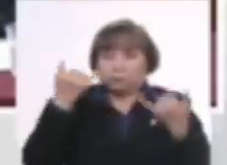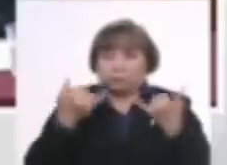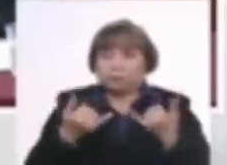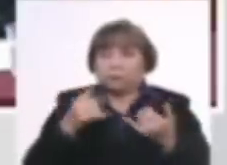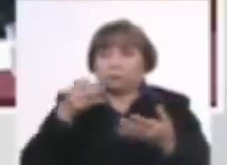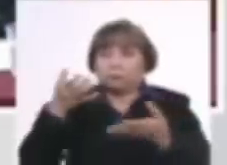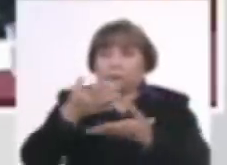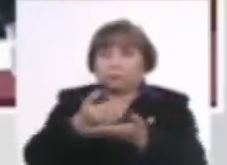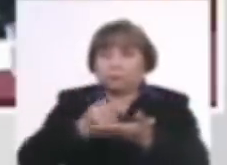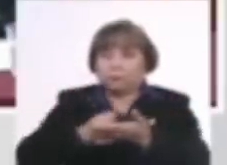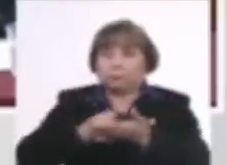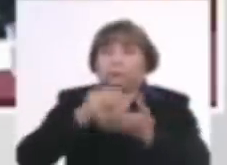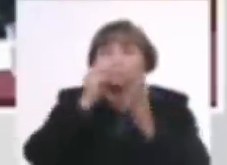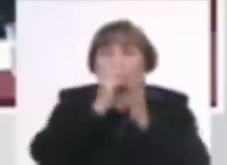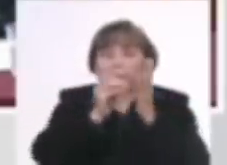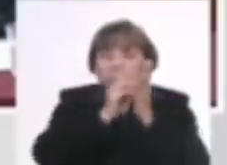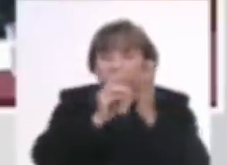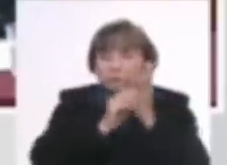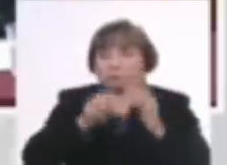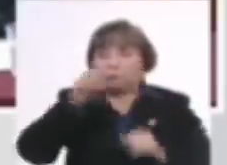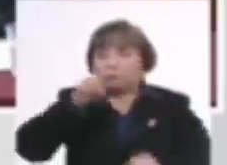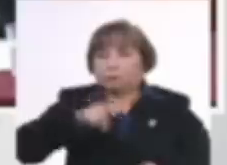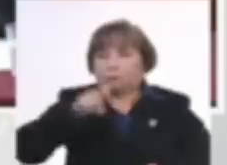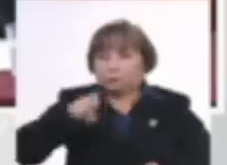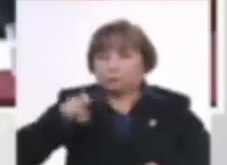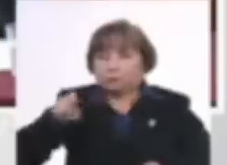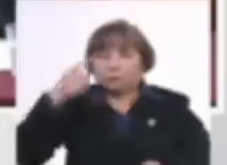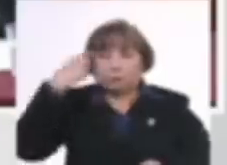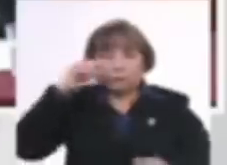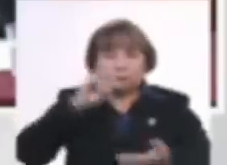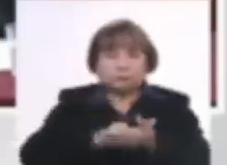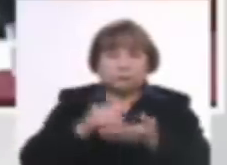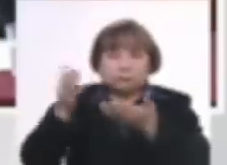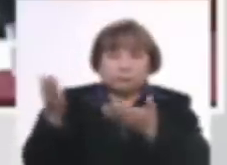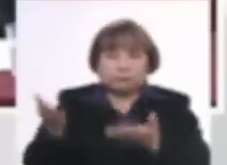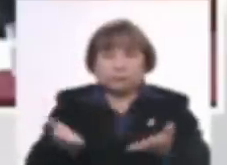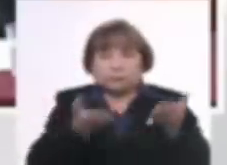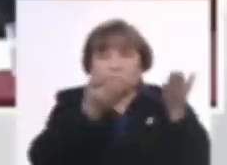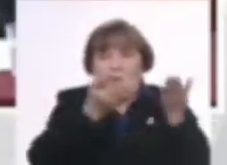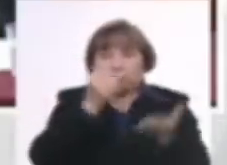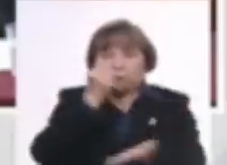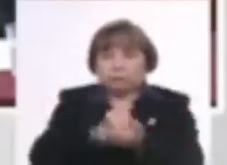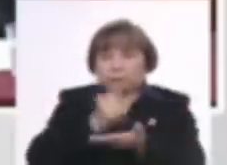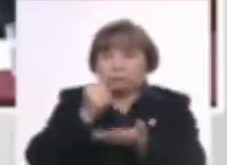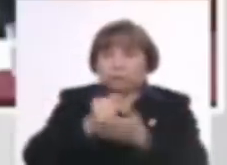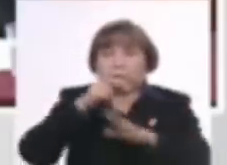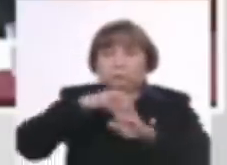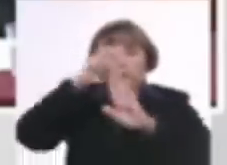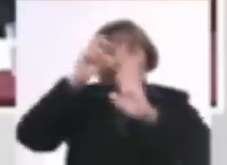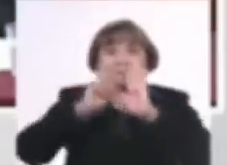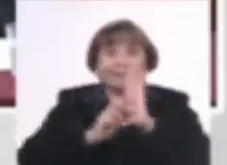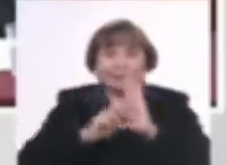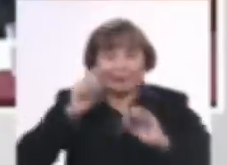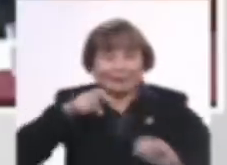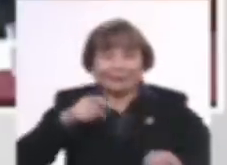Yo he venido el día de hoy a sacar los datos necesarios para llevar y aprobar el proyecto que